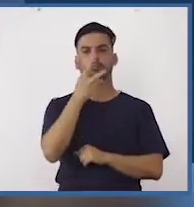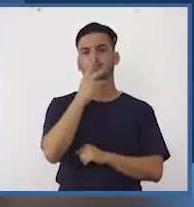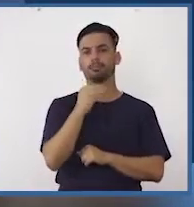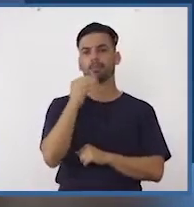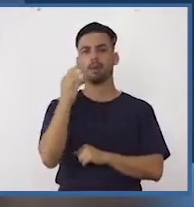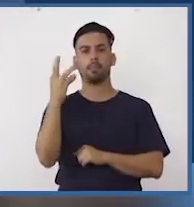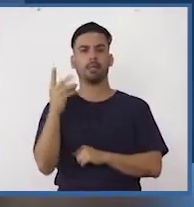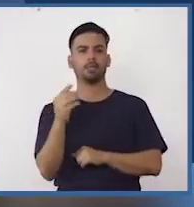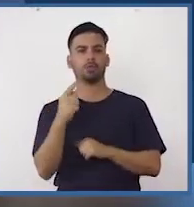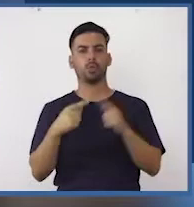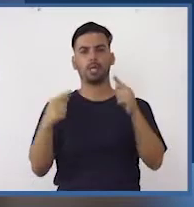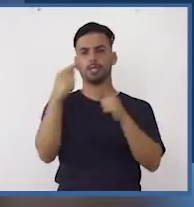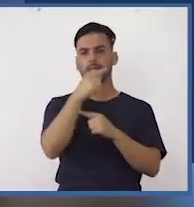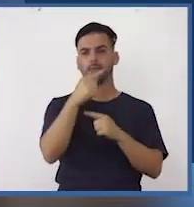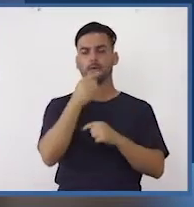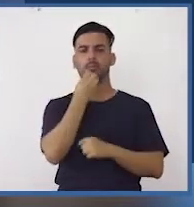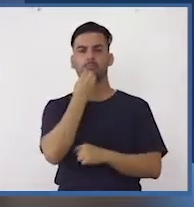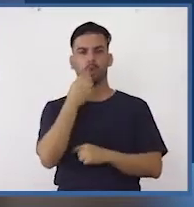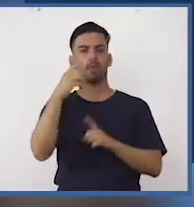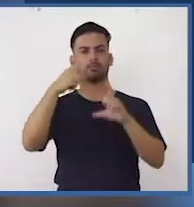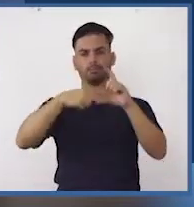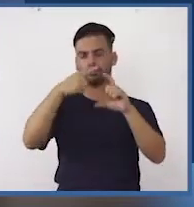este contenido.